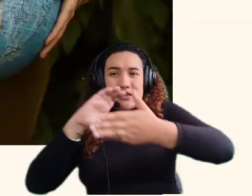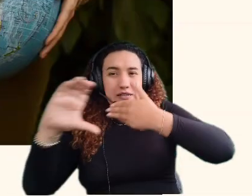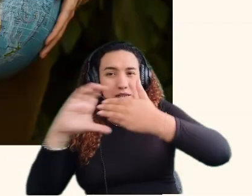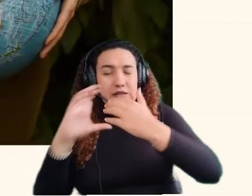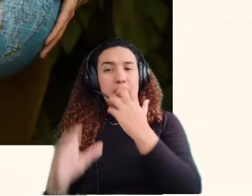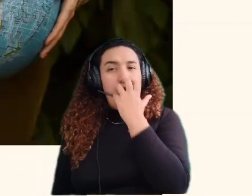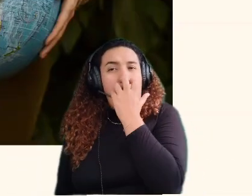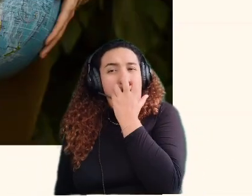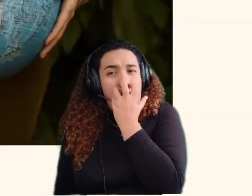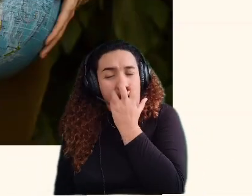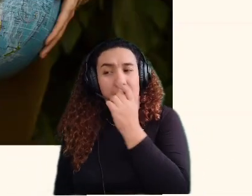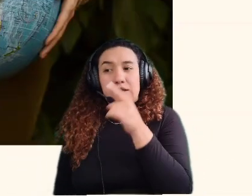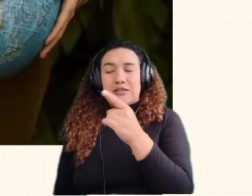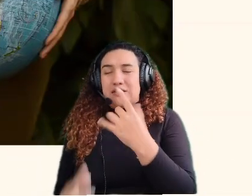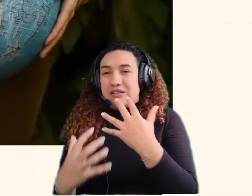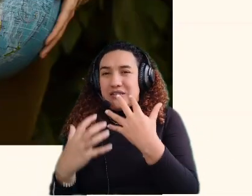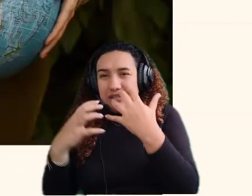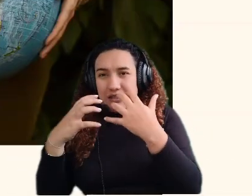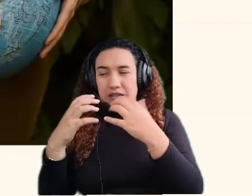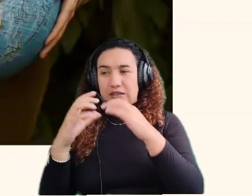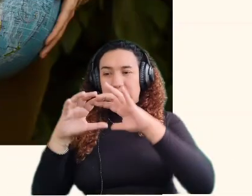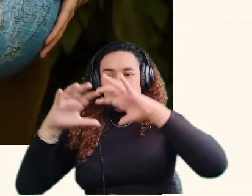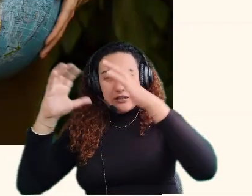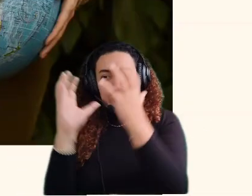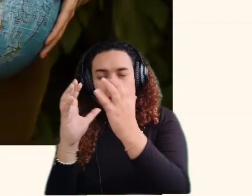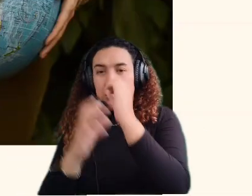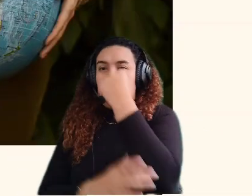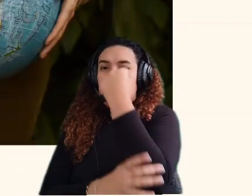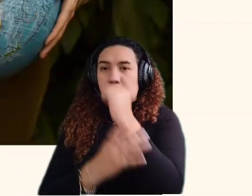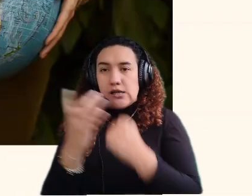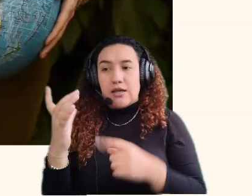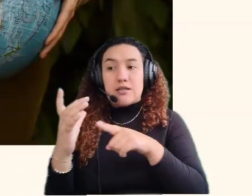estrés térmico y la escasez de nutrientes pueden comprometer su